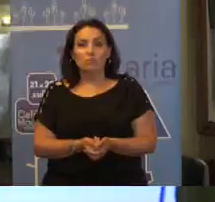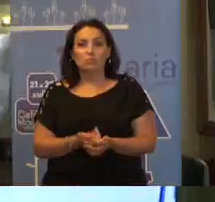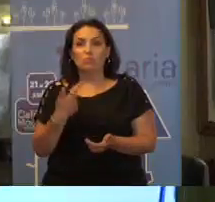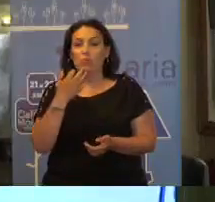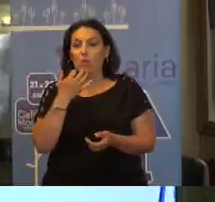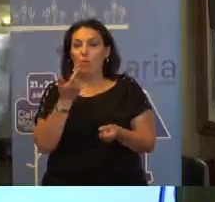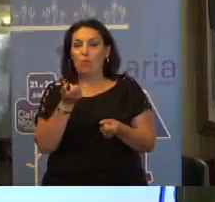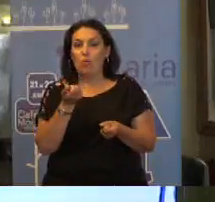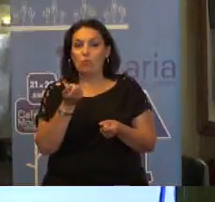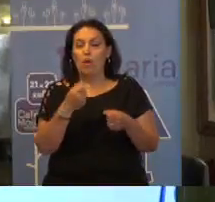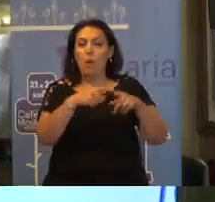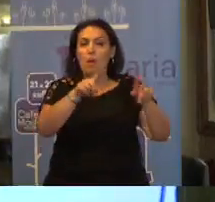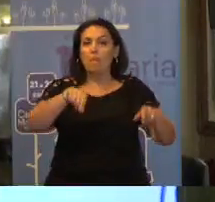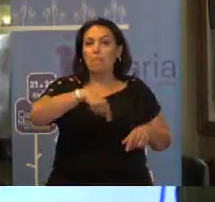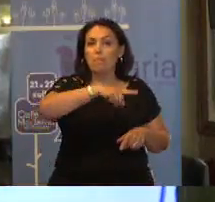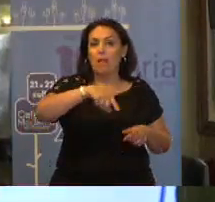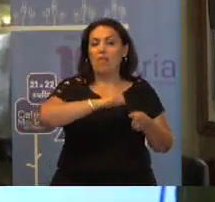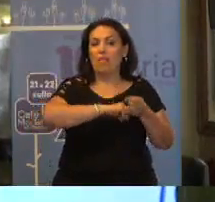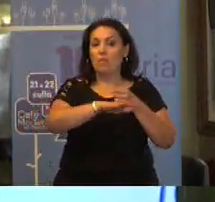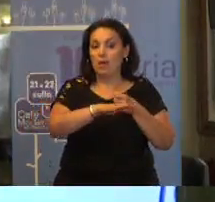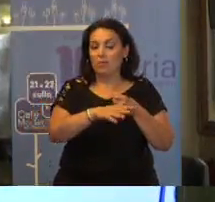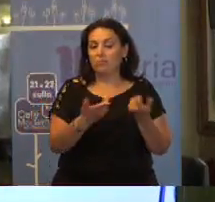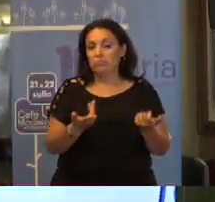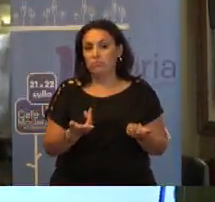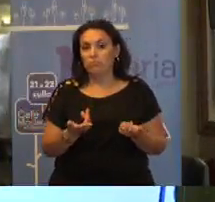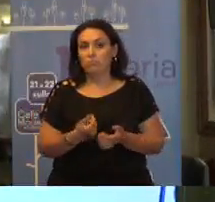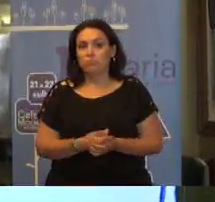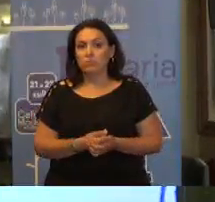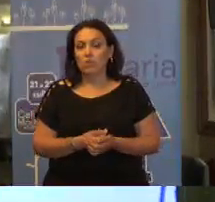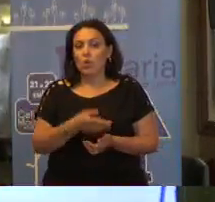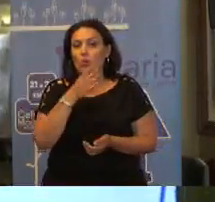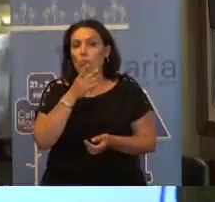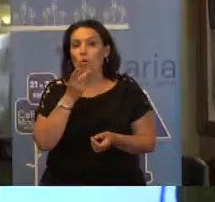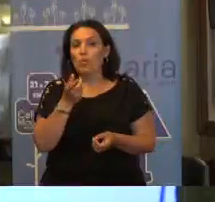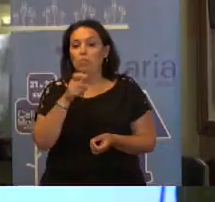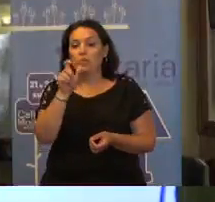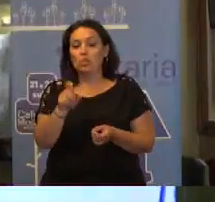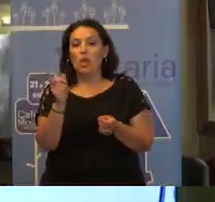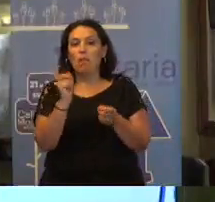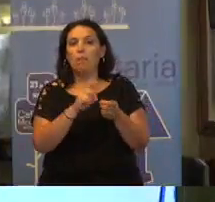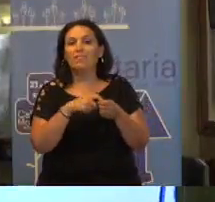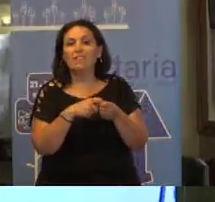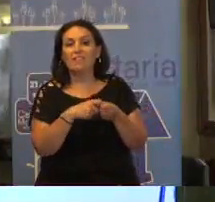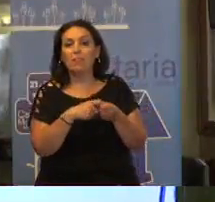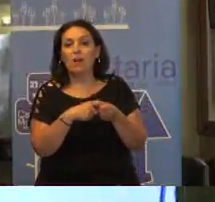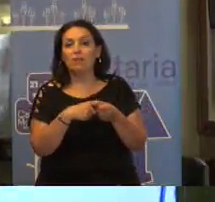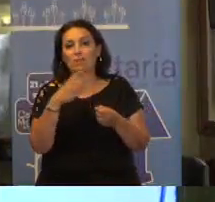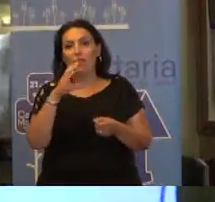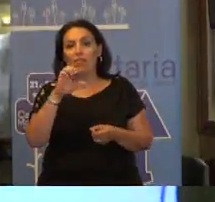Mar, se contou coa valiosísima participación de César